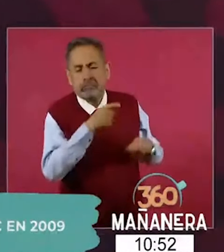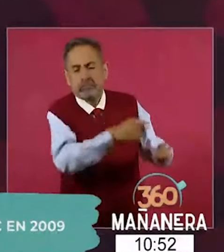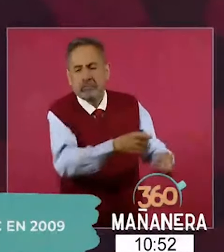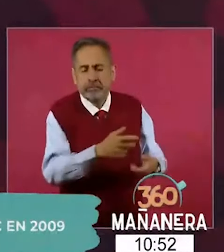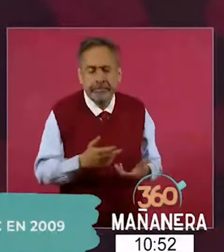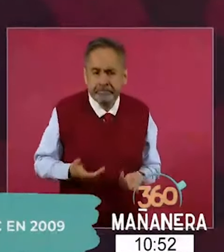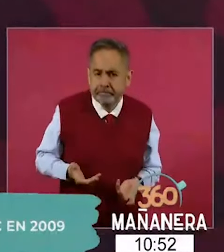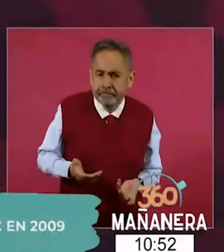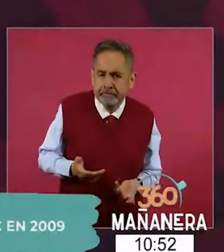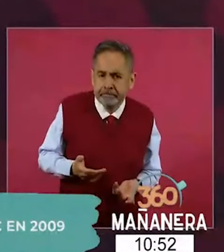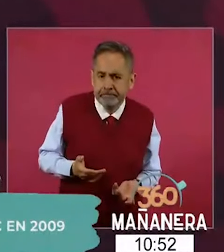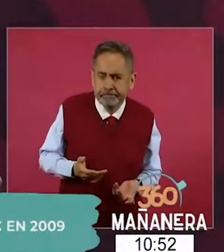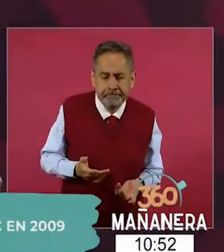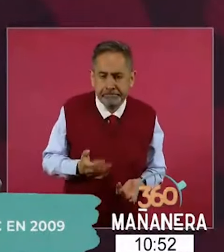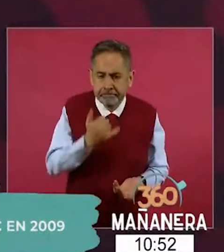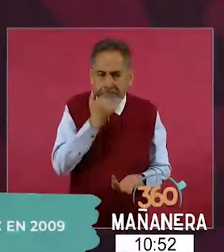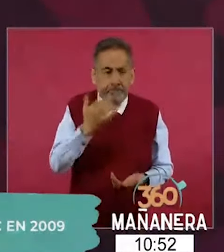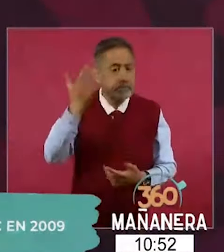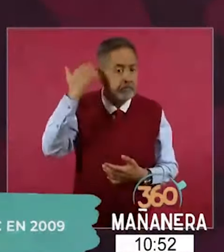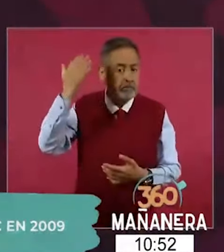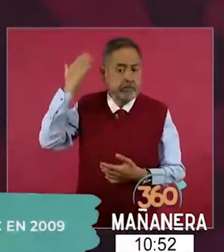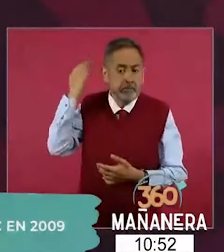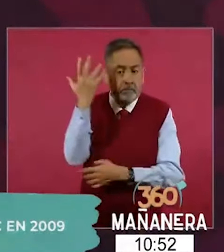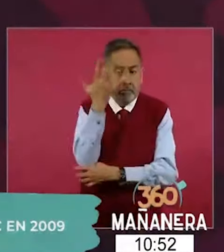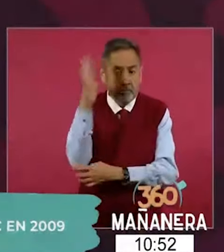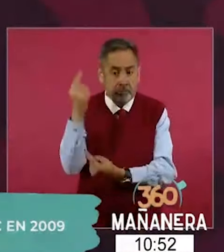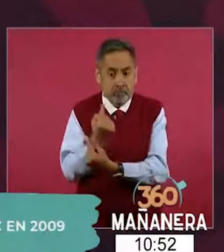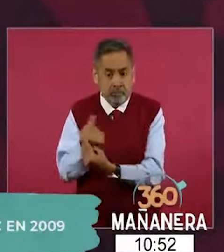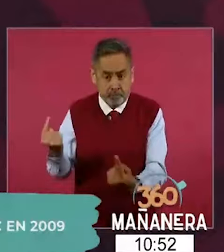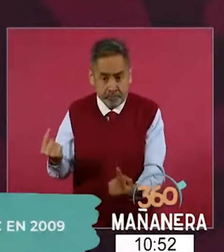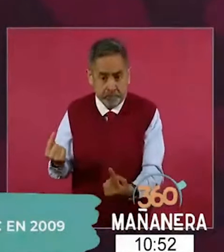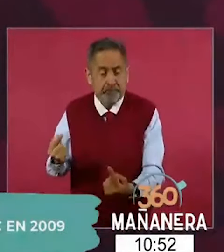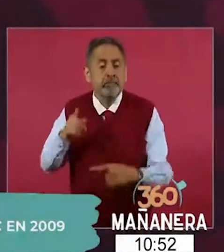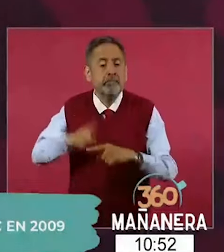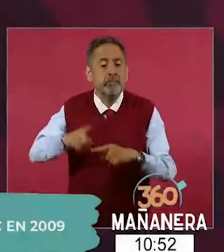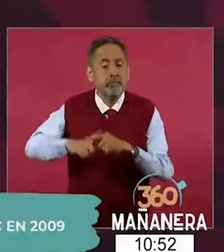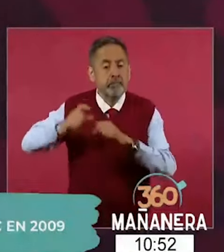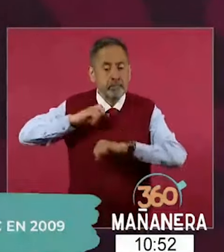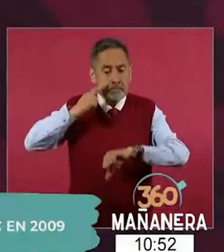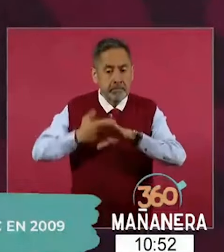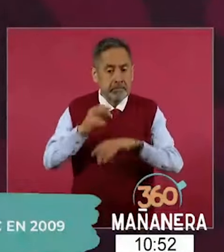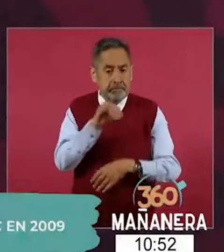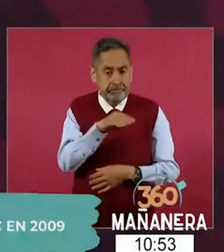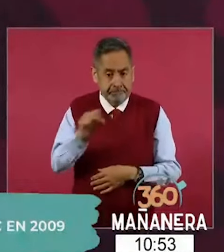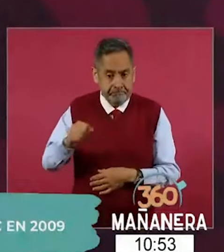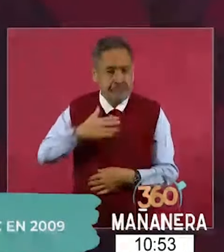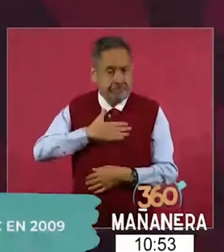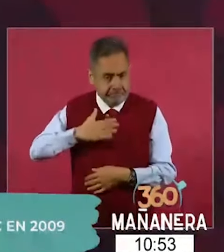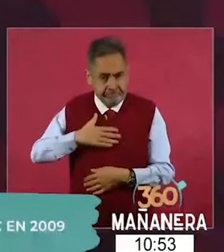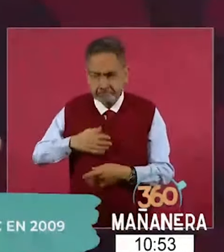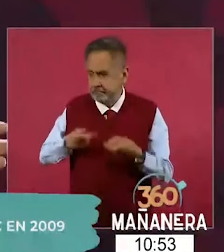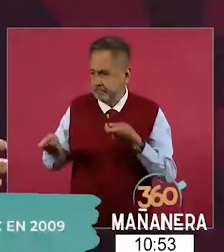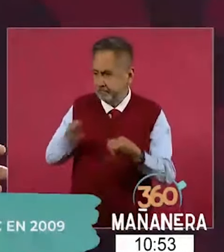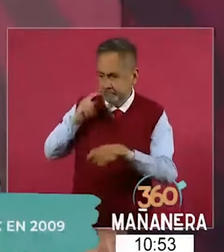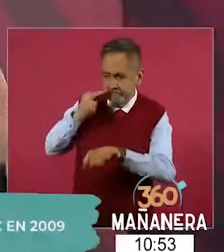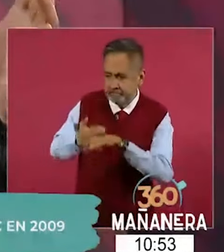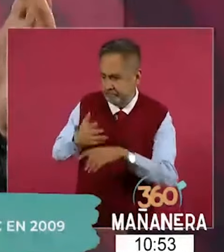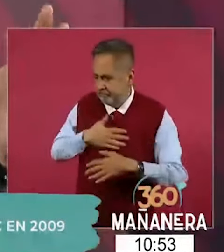las guarderías las administraba de manera directa el Seguro Social.